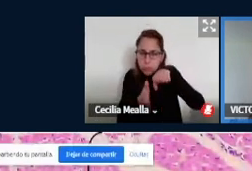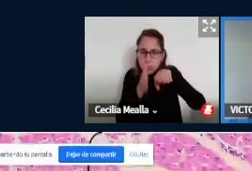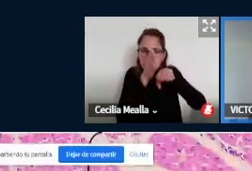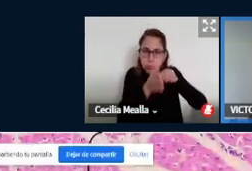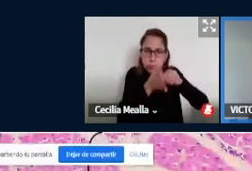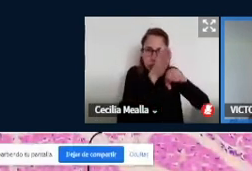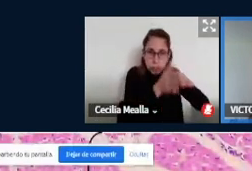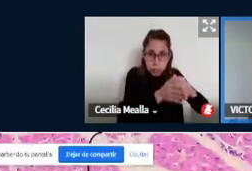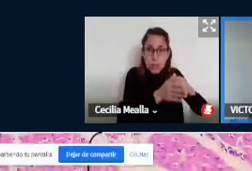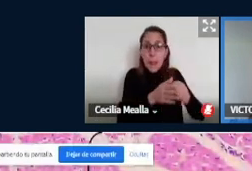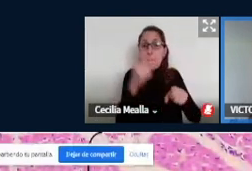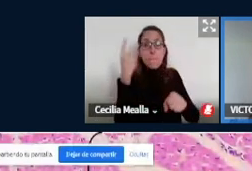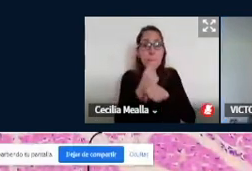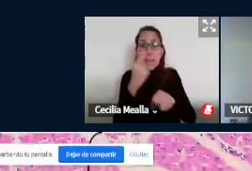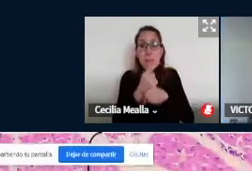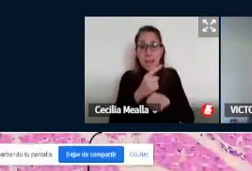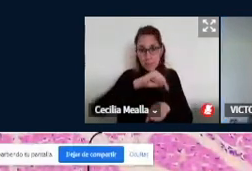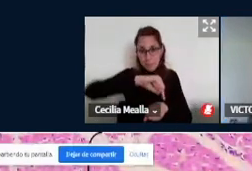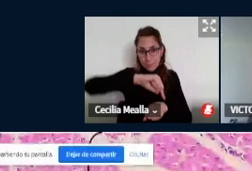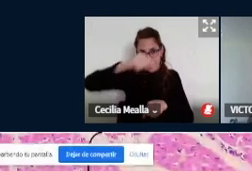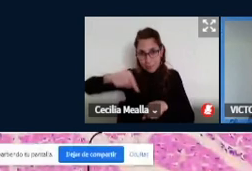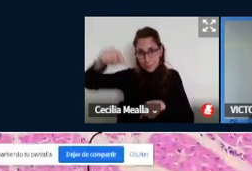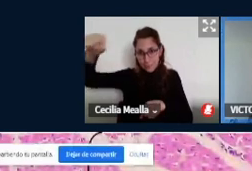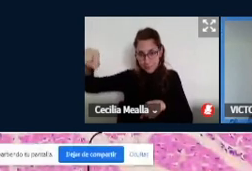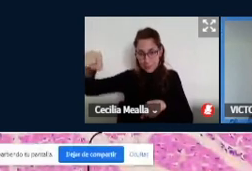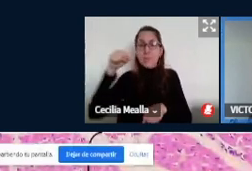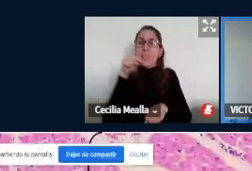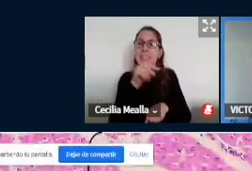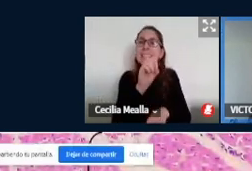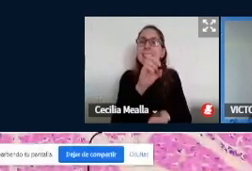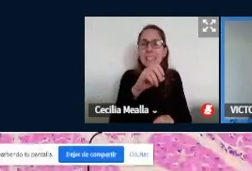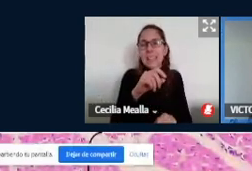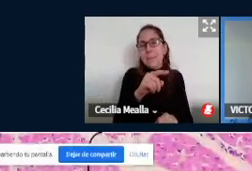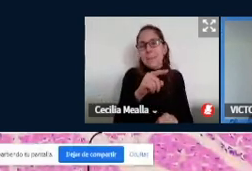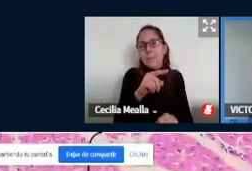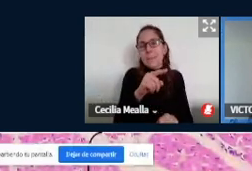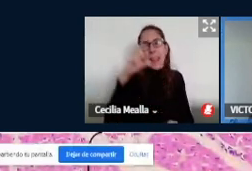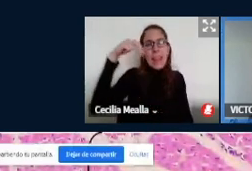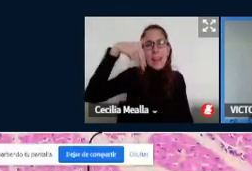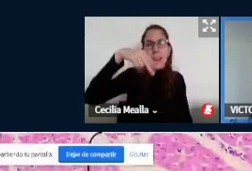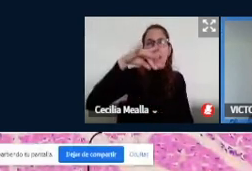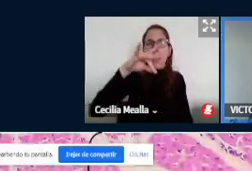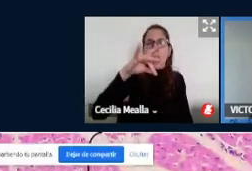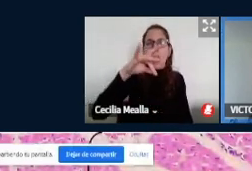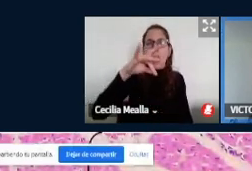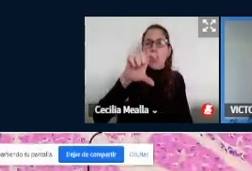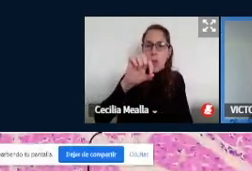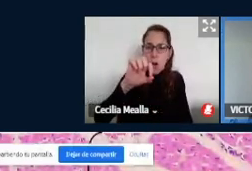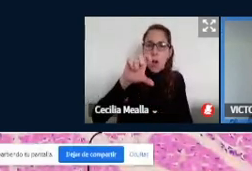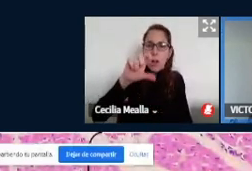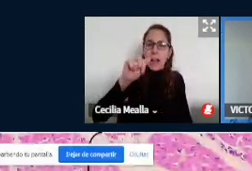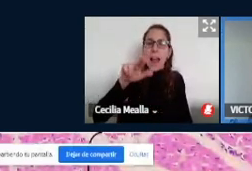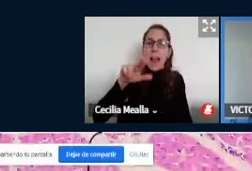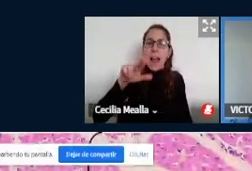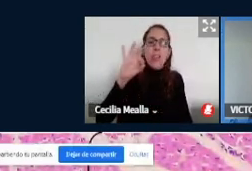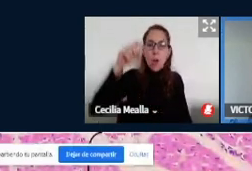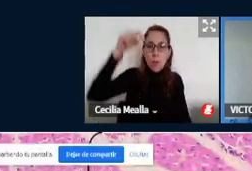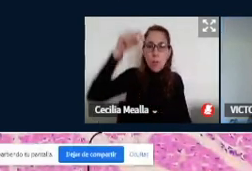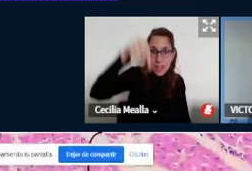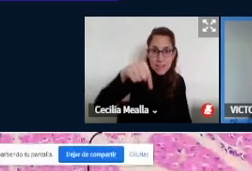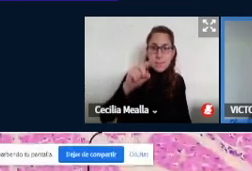a ver y que es esta, es el endocardio, ¿sí? Que está marcada con esta flecha.